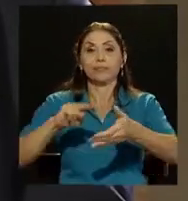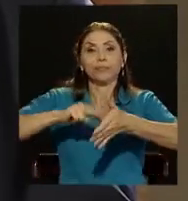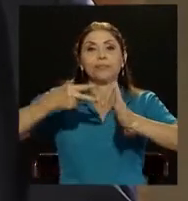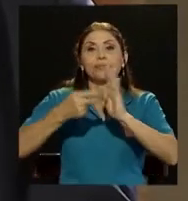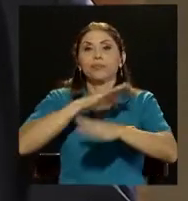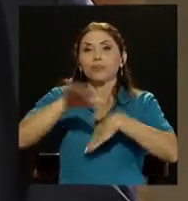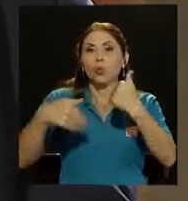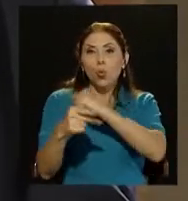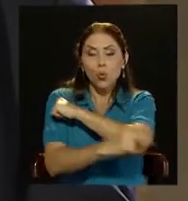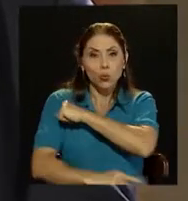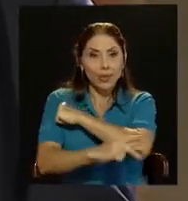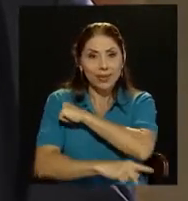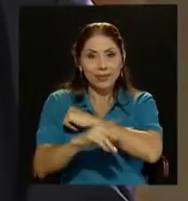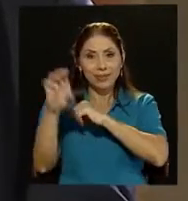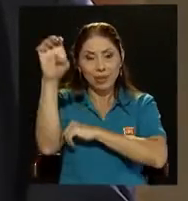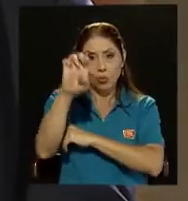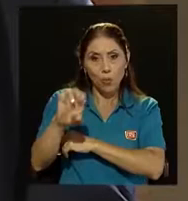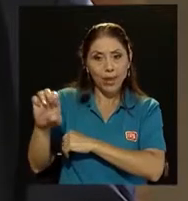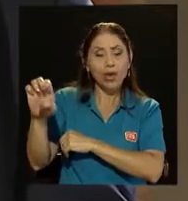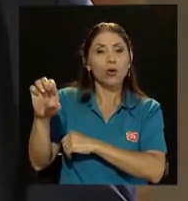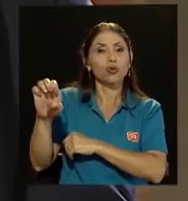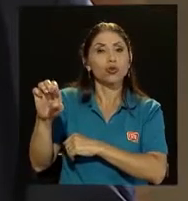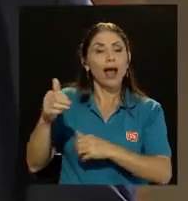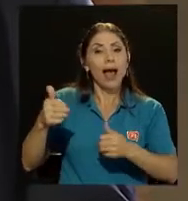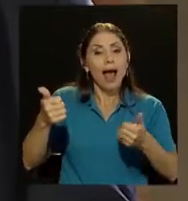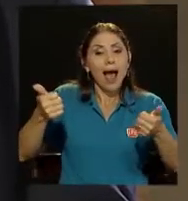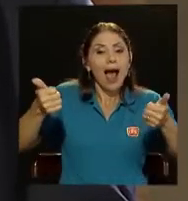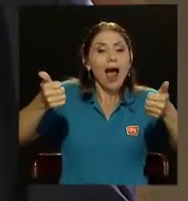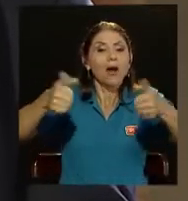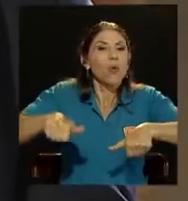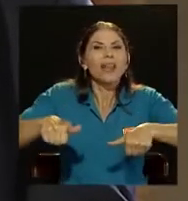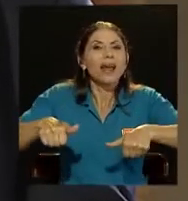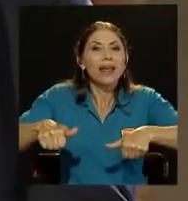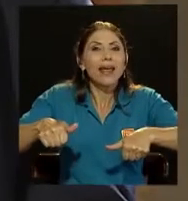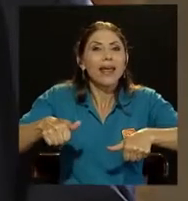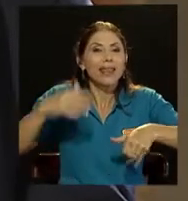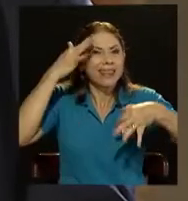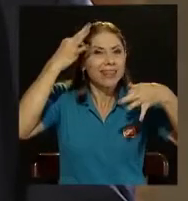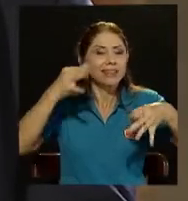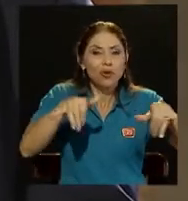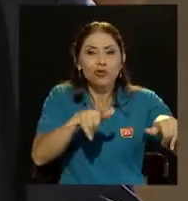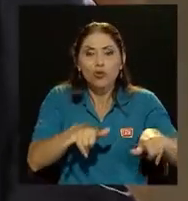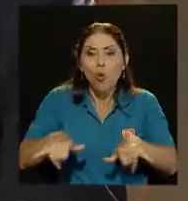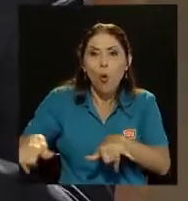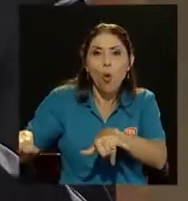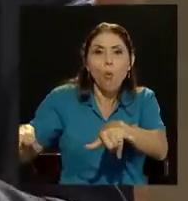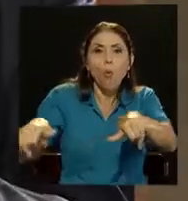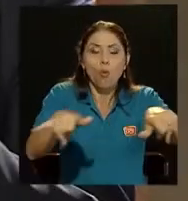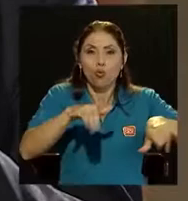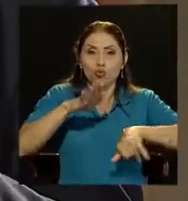europeos acuerdan de tomar una posición común acerca del problema de refugiados. Y